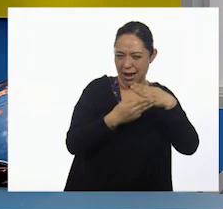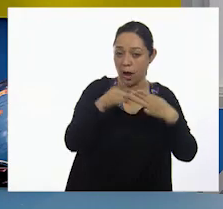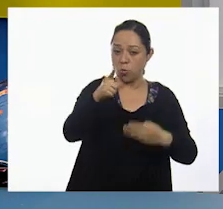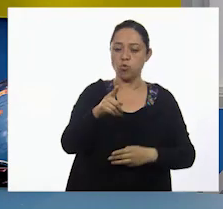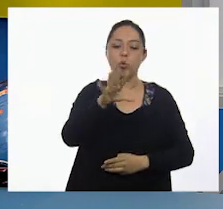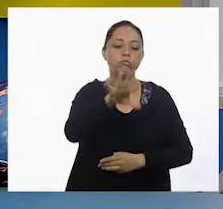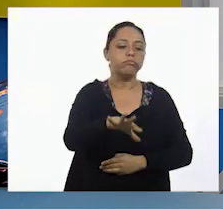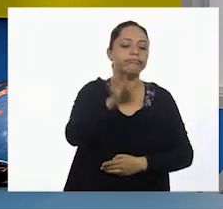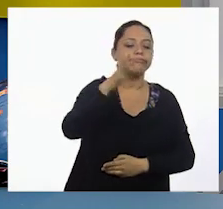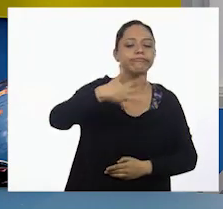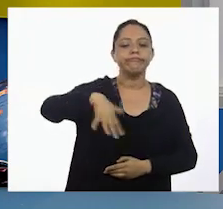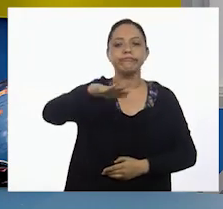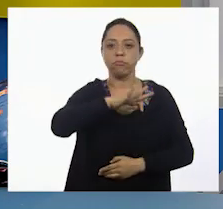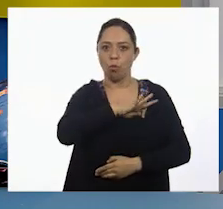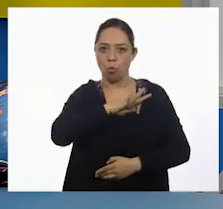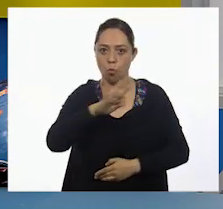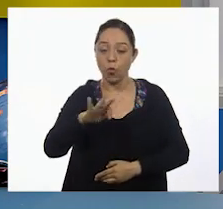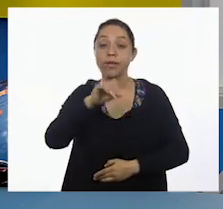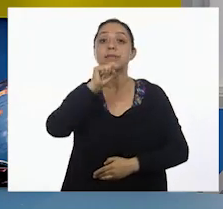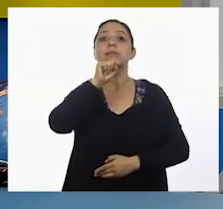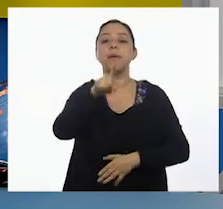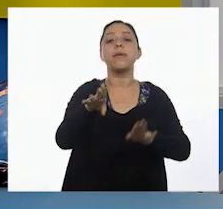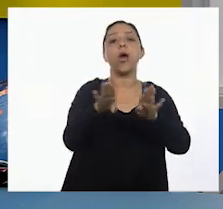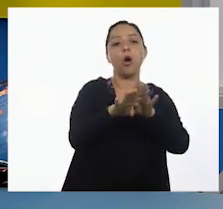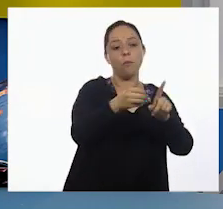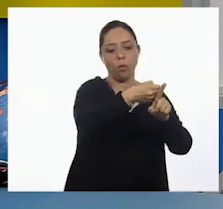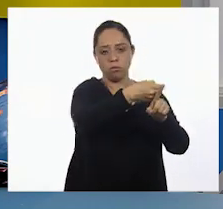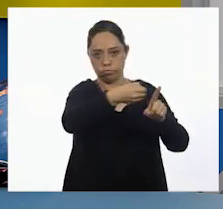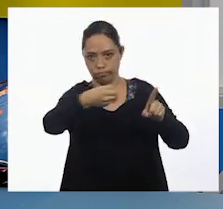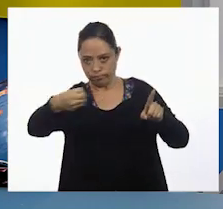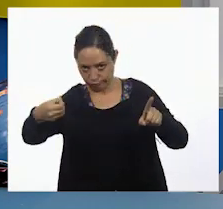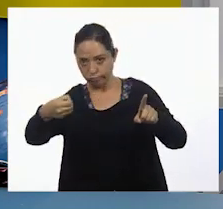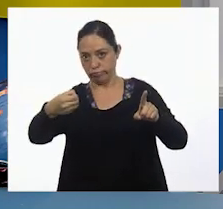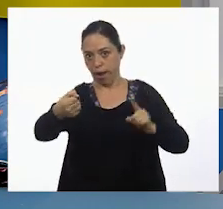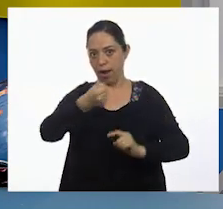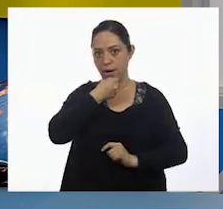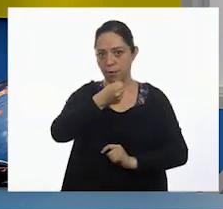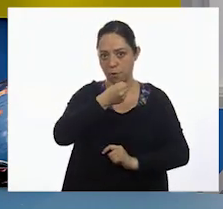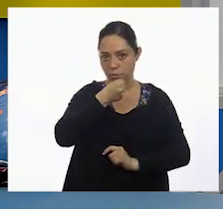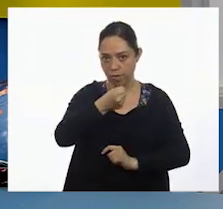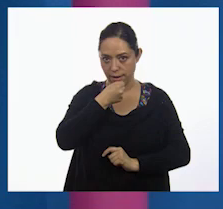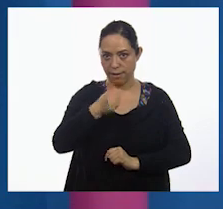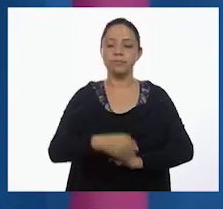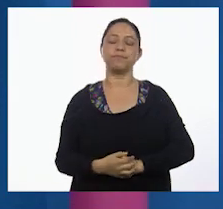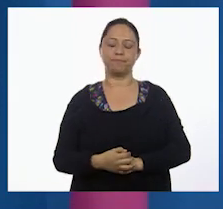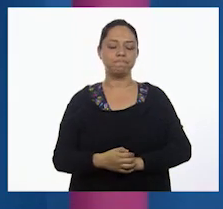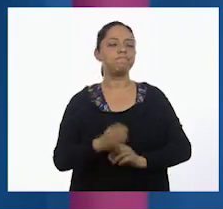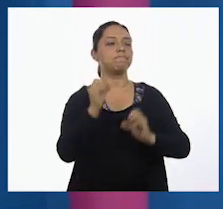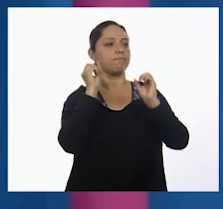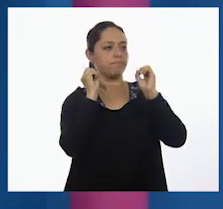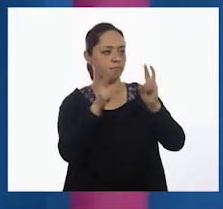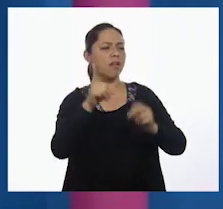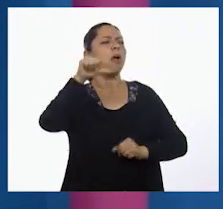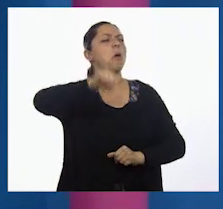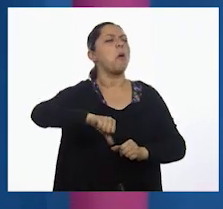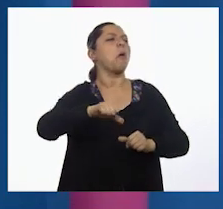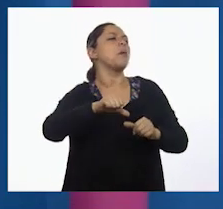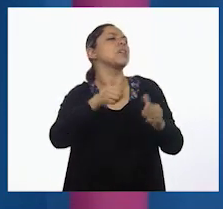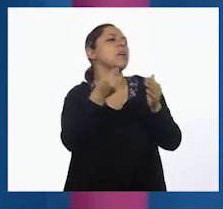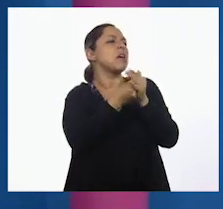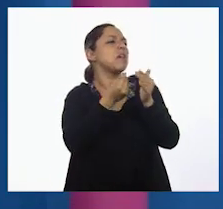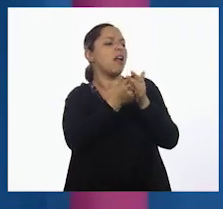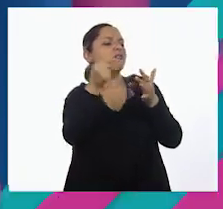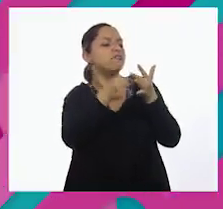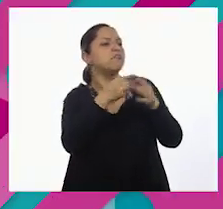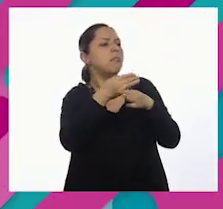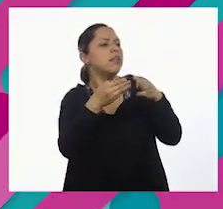y la estructura conforme vas a ir haciendo tu reportaje. Muy bien. Y entonces, para esta sesión, ¿qué materiales vamos a